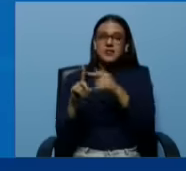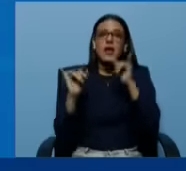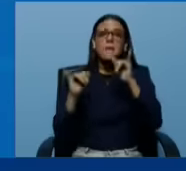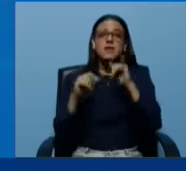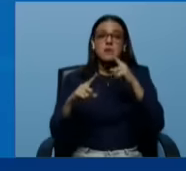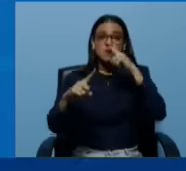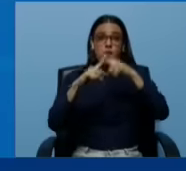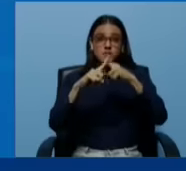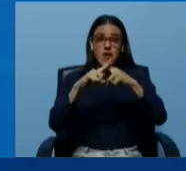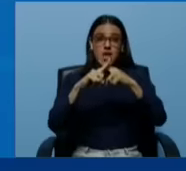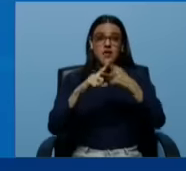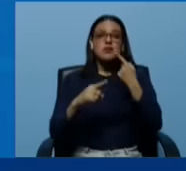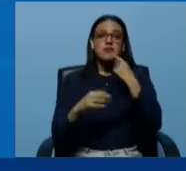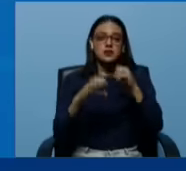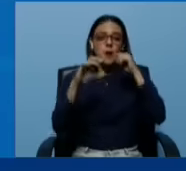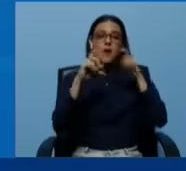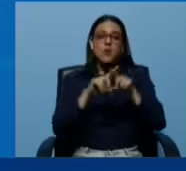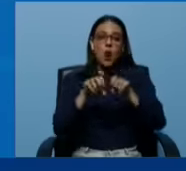ex,